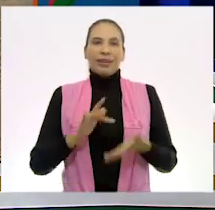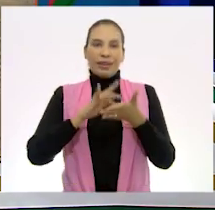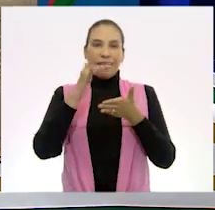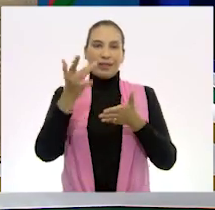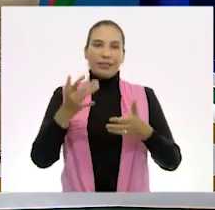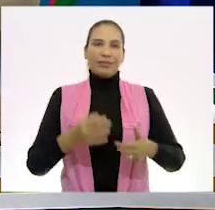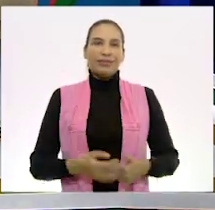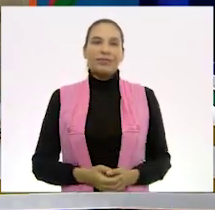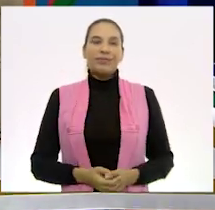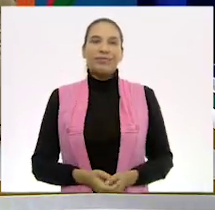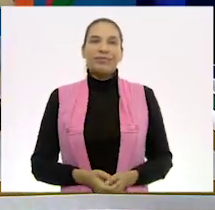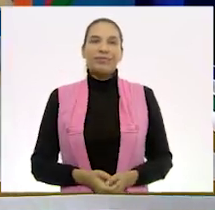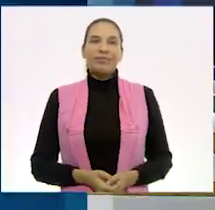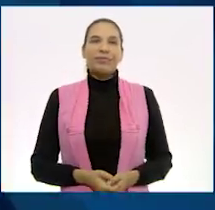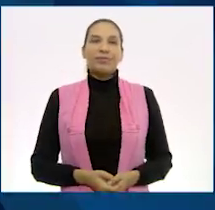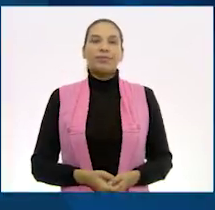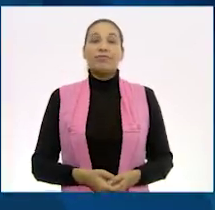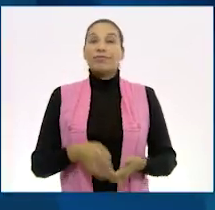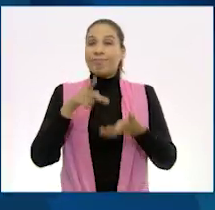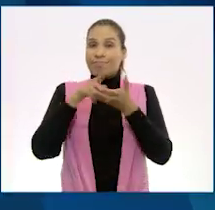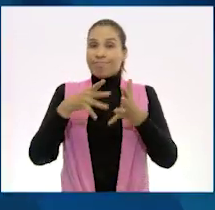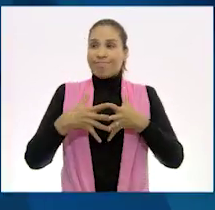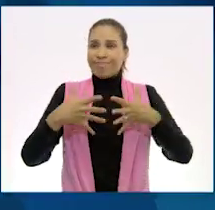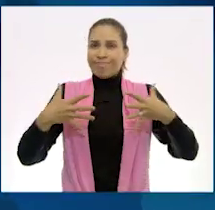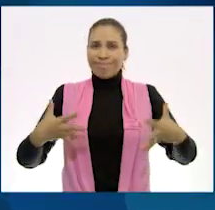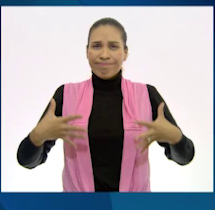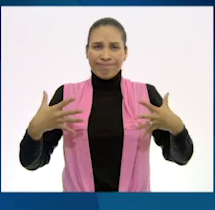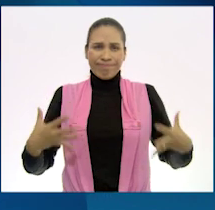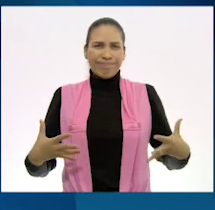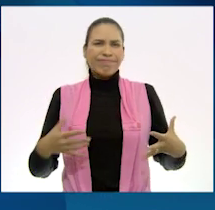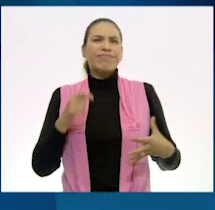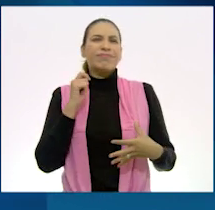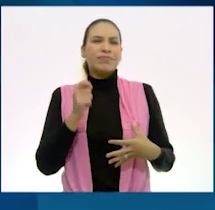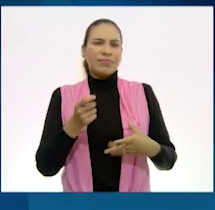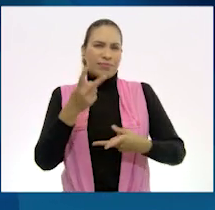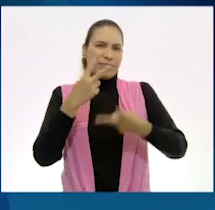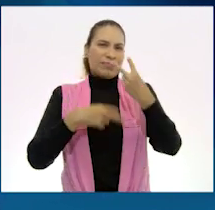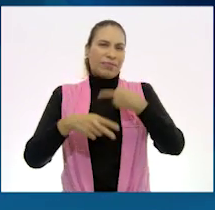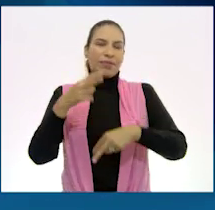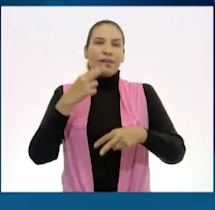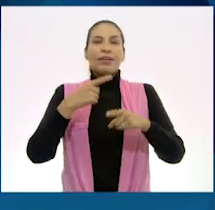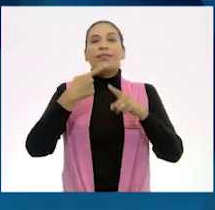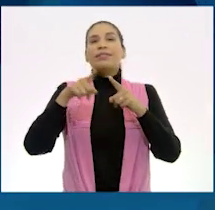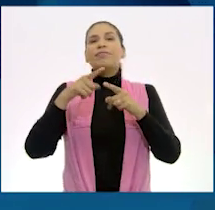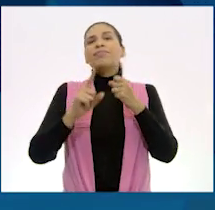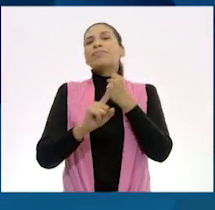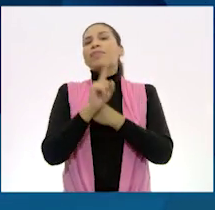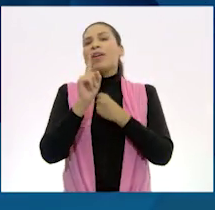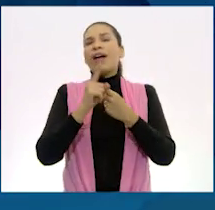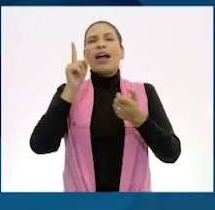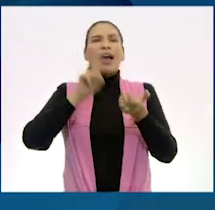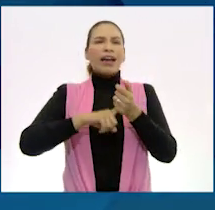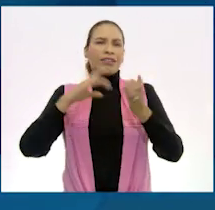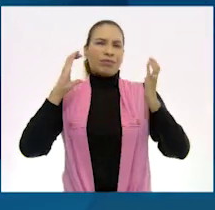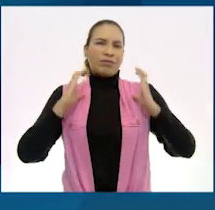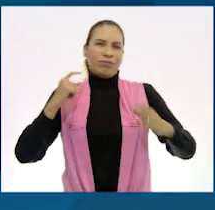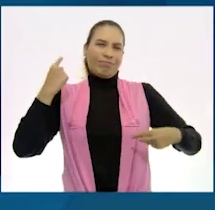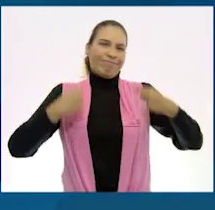Gracias, Ale. El tener sobrepeso y obesidad nos va a generar diversos problemas de salud.